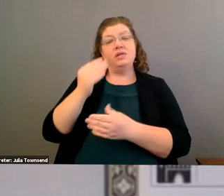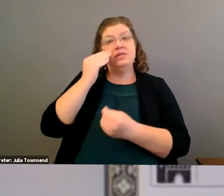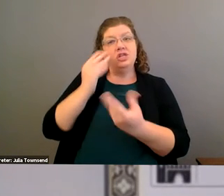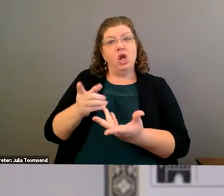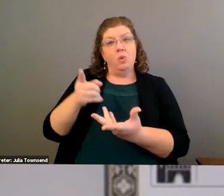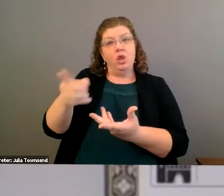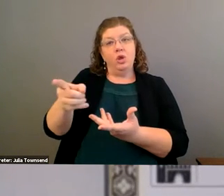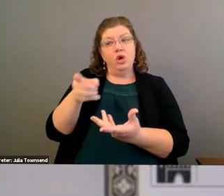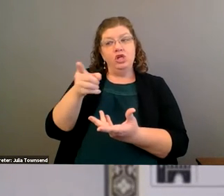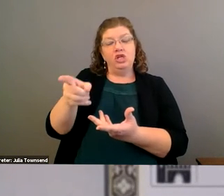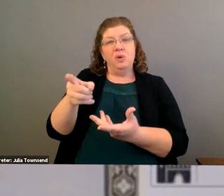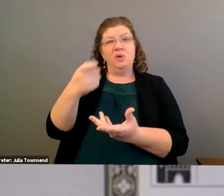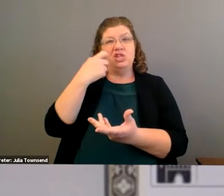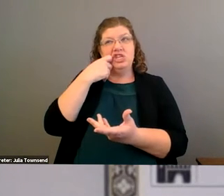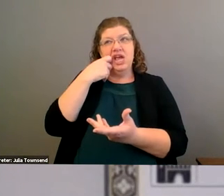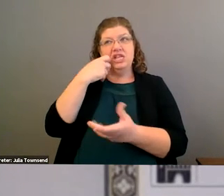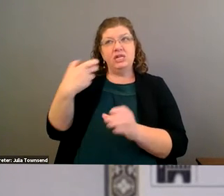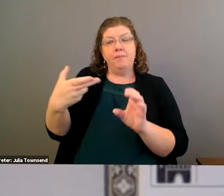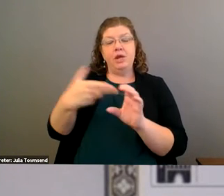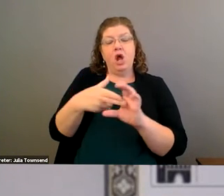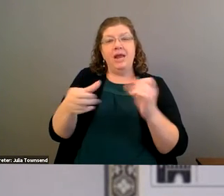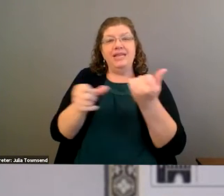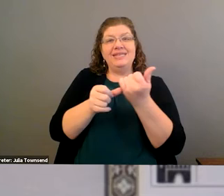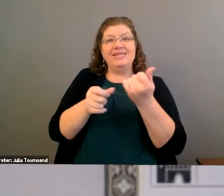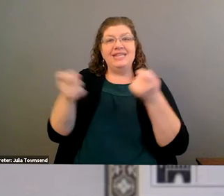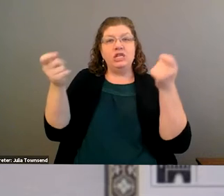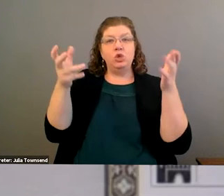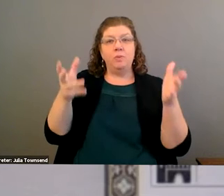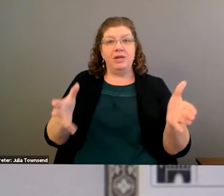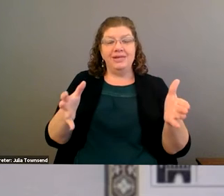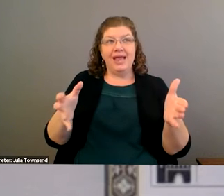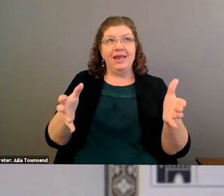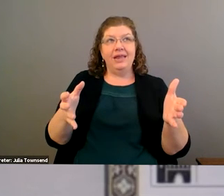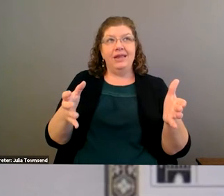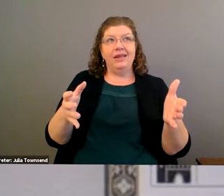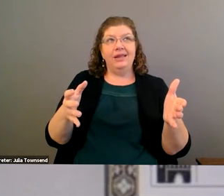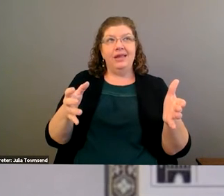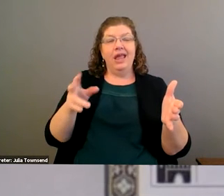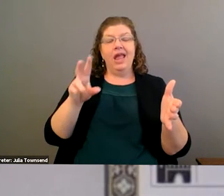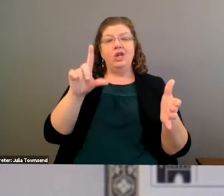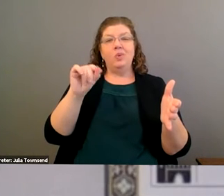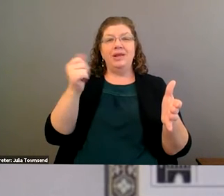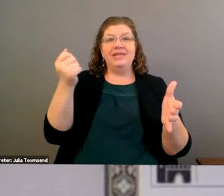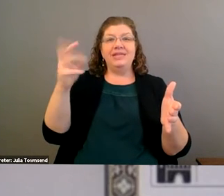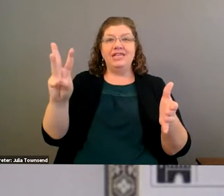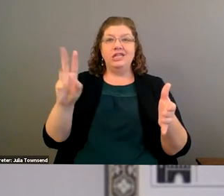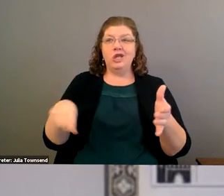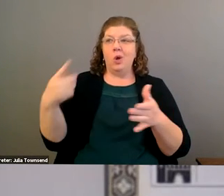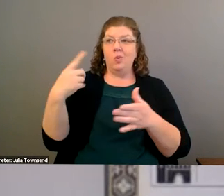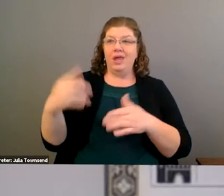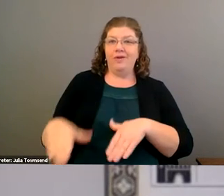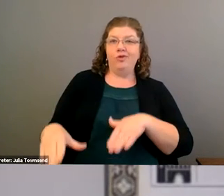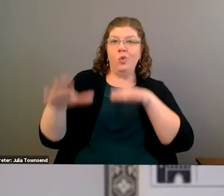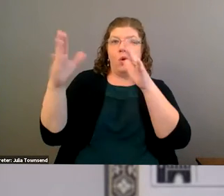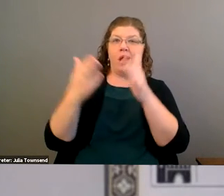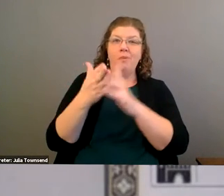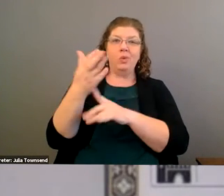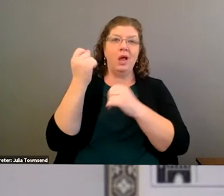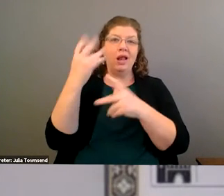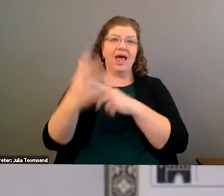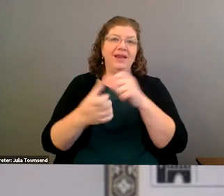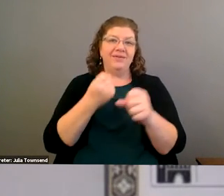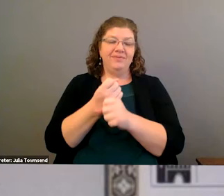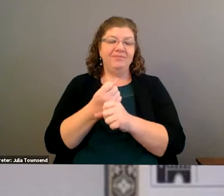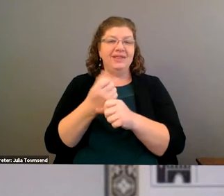Yo compartí con ella, que creo que ella entró aquí como superintendente auxiliar. Así que hemos pasado muchas